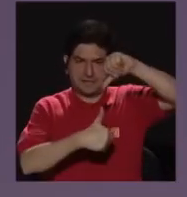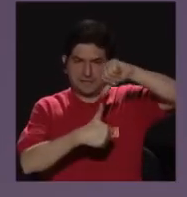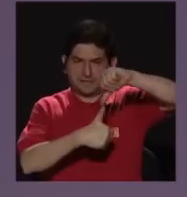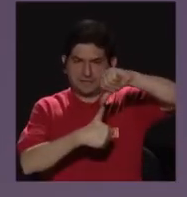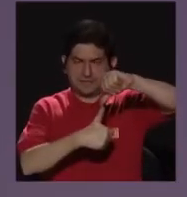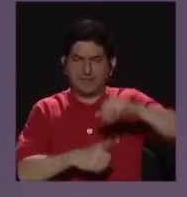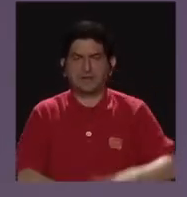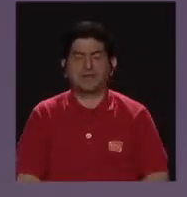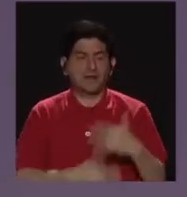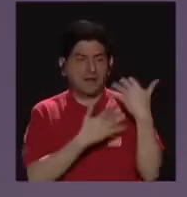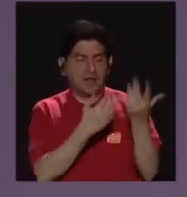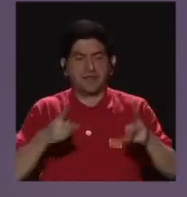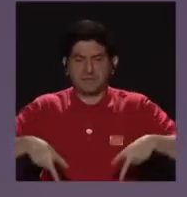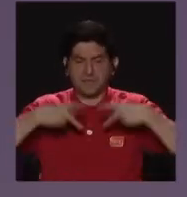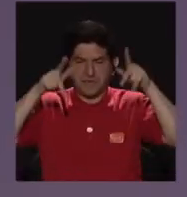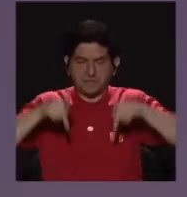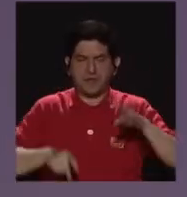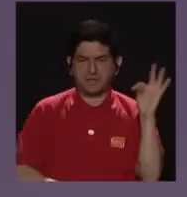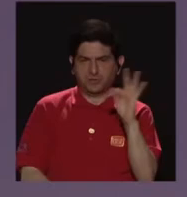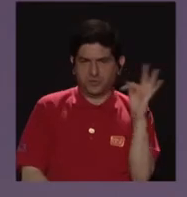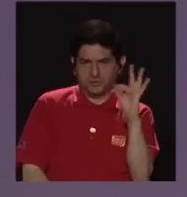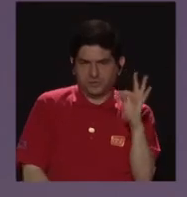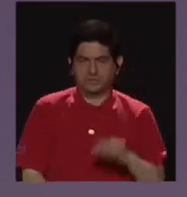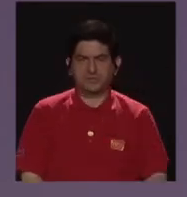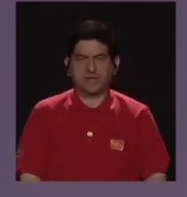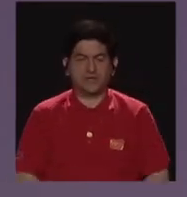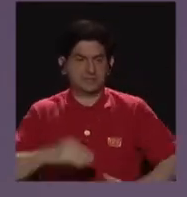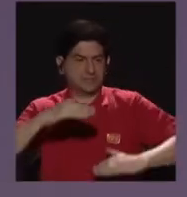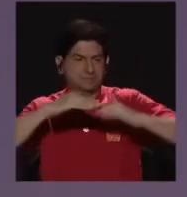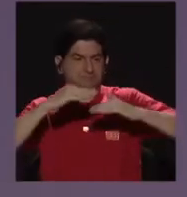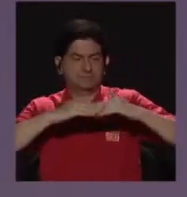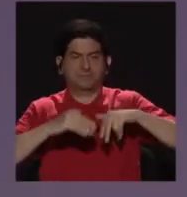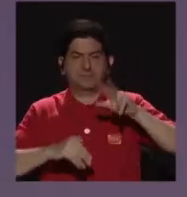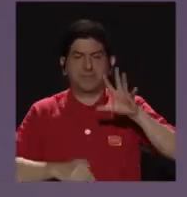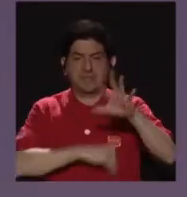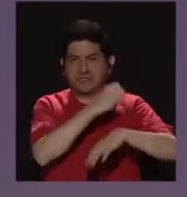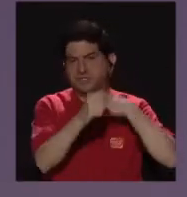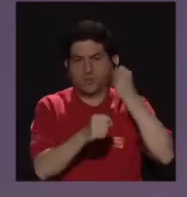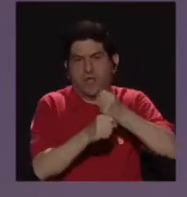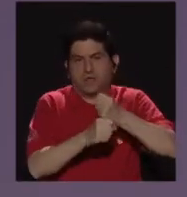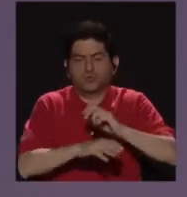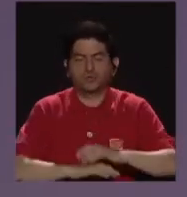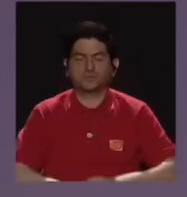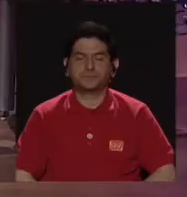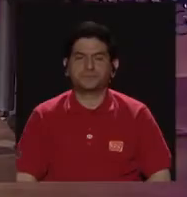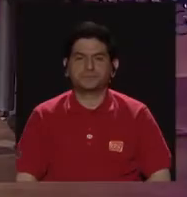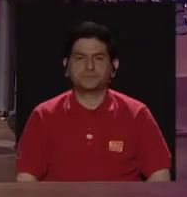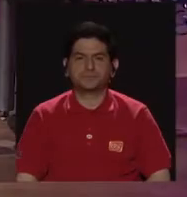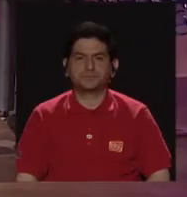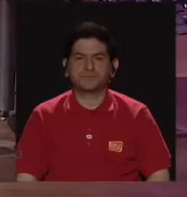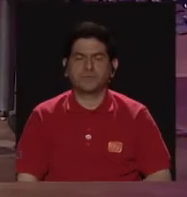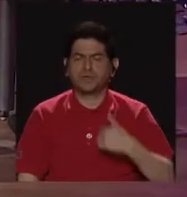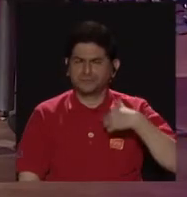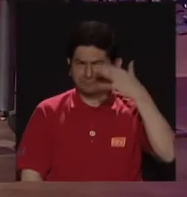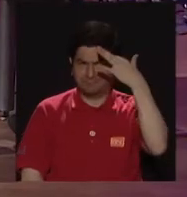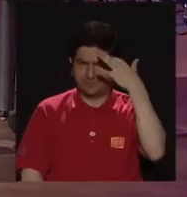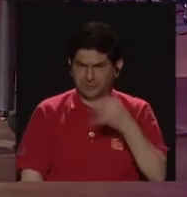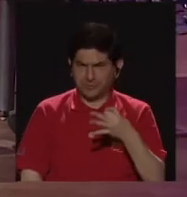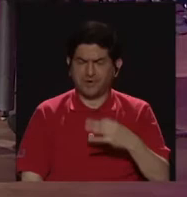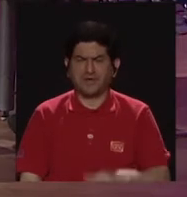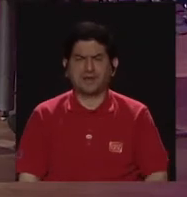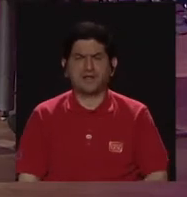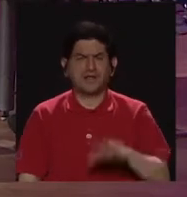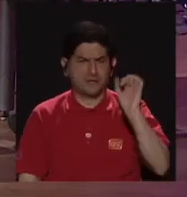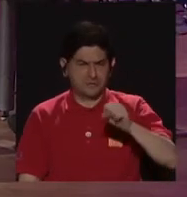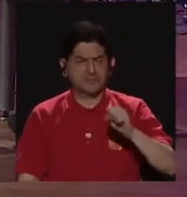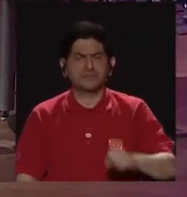la esperanza de vida de personas trans no superen los 35 años en este sentido creo que existe